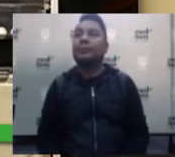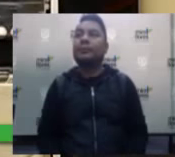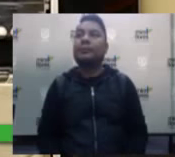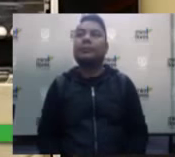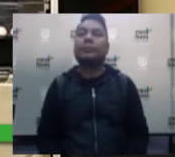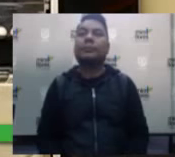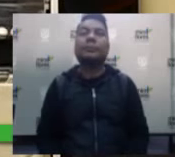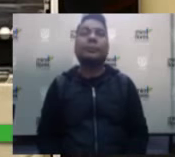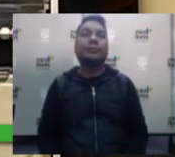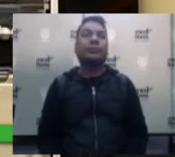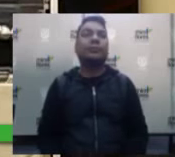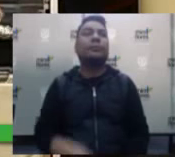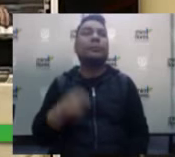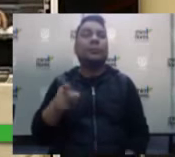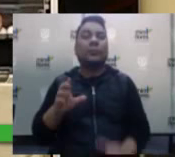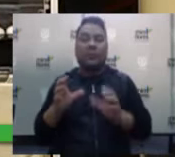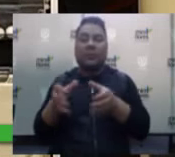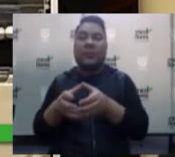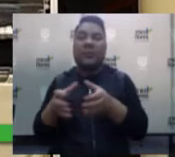Correspondiente a la agrupación Todos por el Perú.